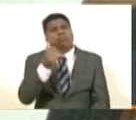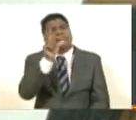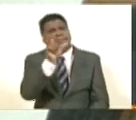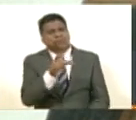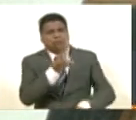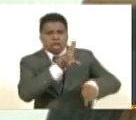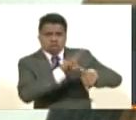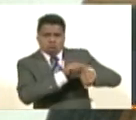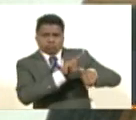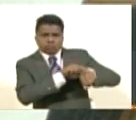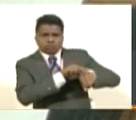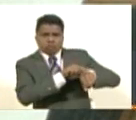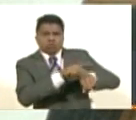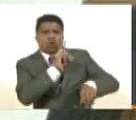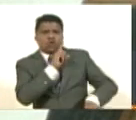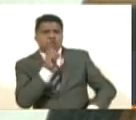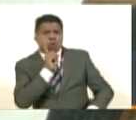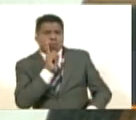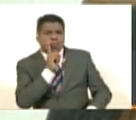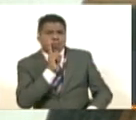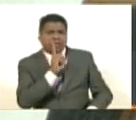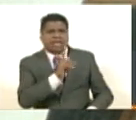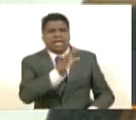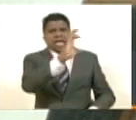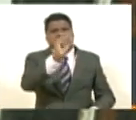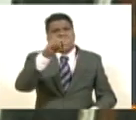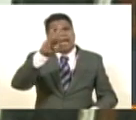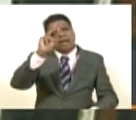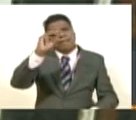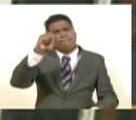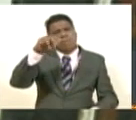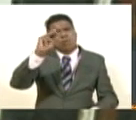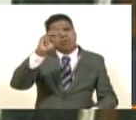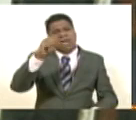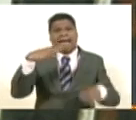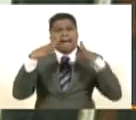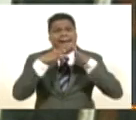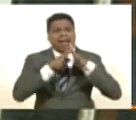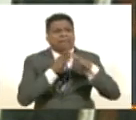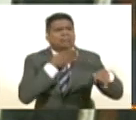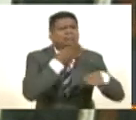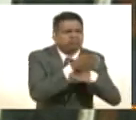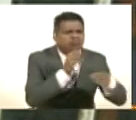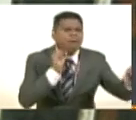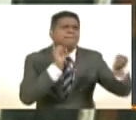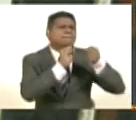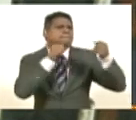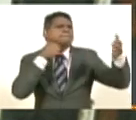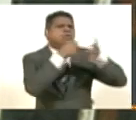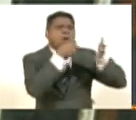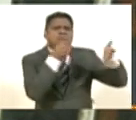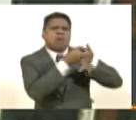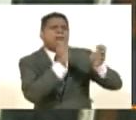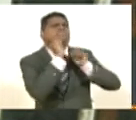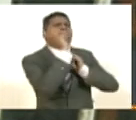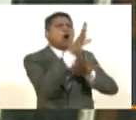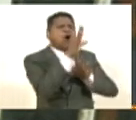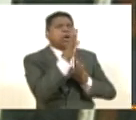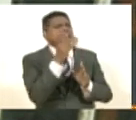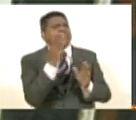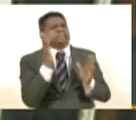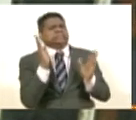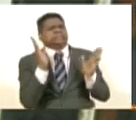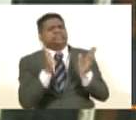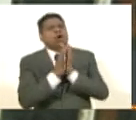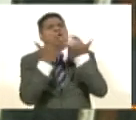Vicente Fajardo Carmona, en el cual también su vivienda fue víctima de estos actos, la cual